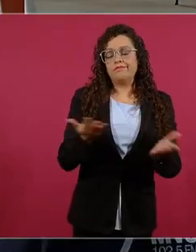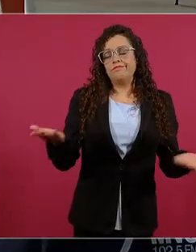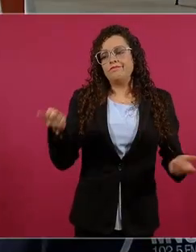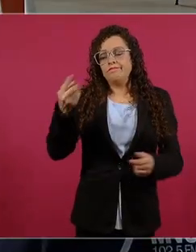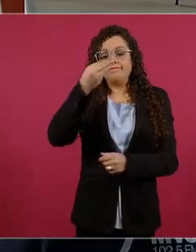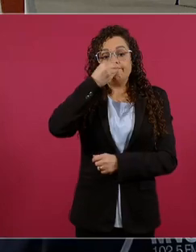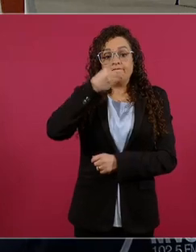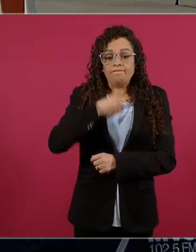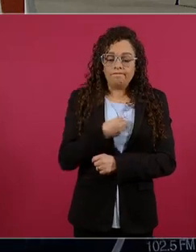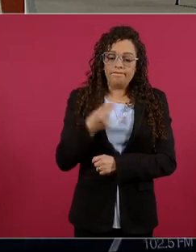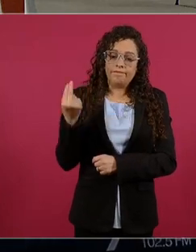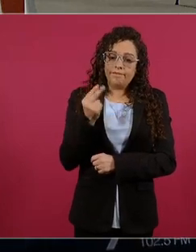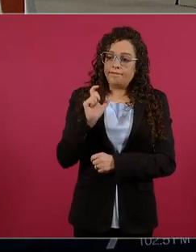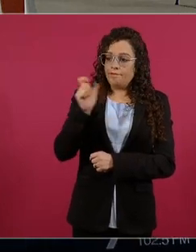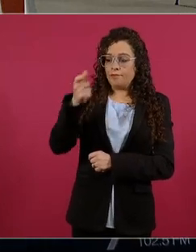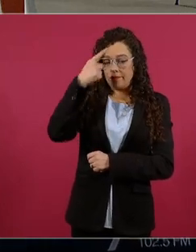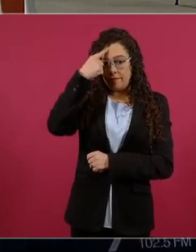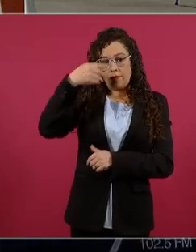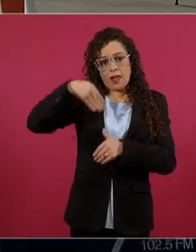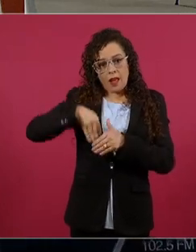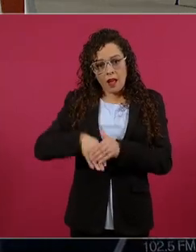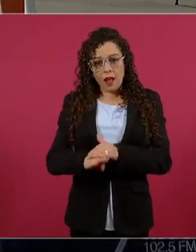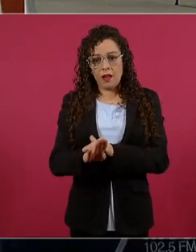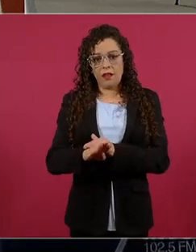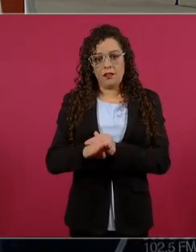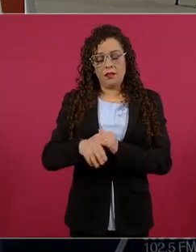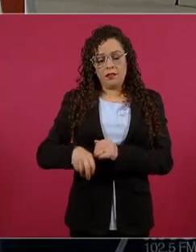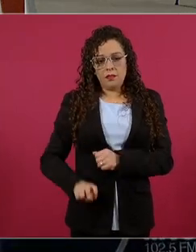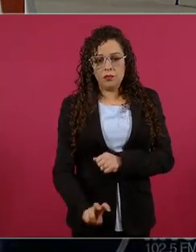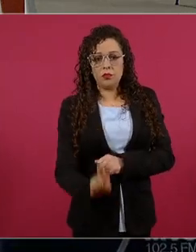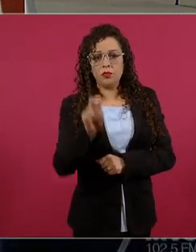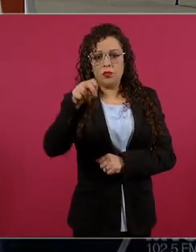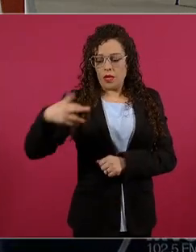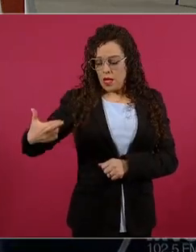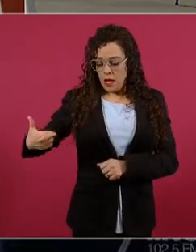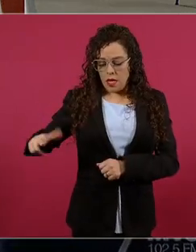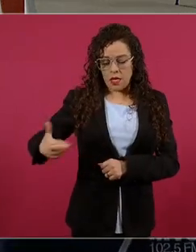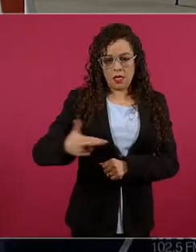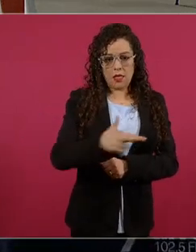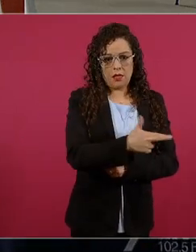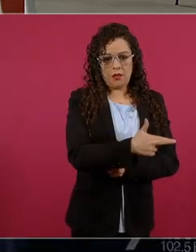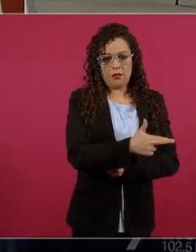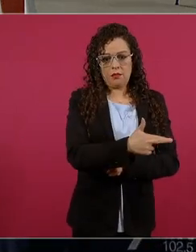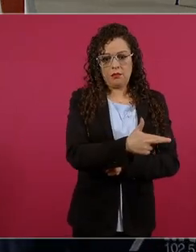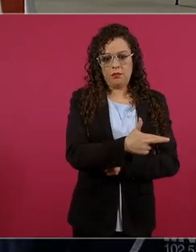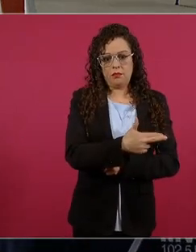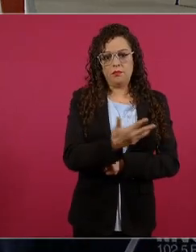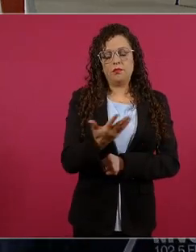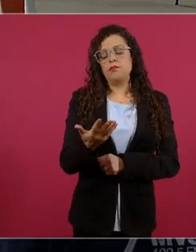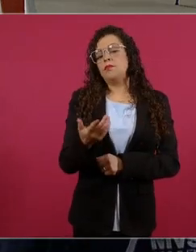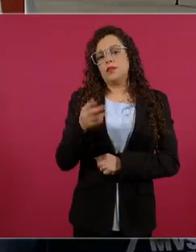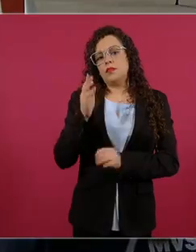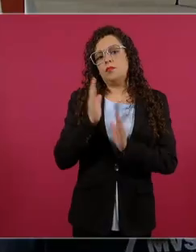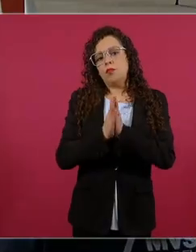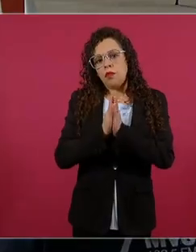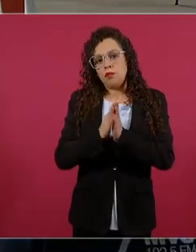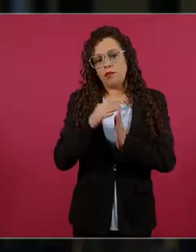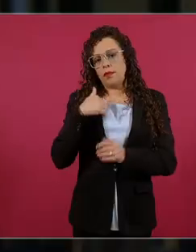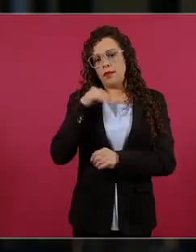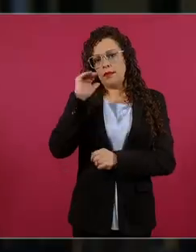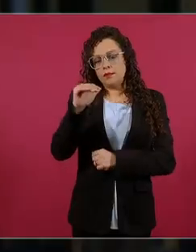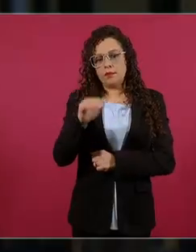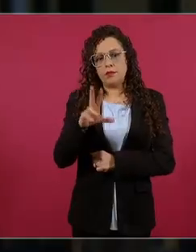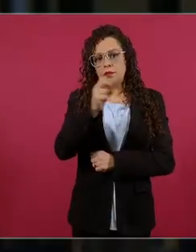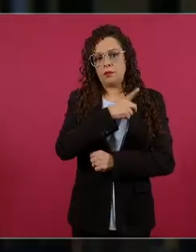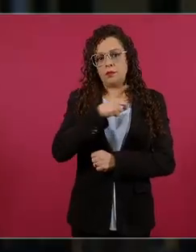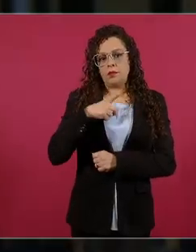Demandan un puente, presidente, dado el impulso que se le está dando a este istmo, y que no queden marginados, que no queden olvidados, y es por